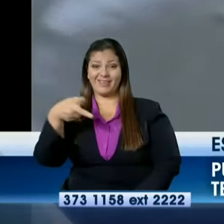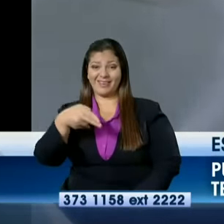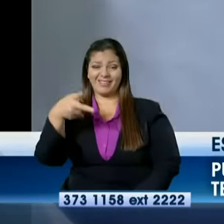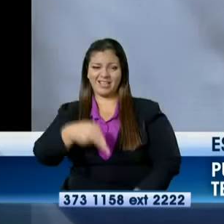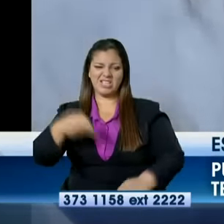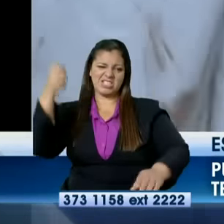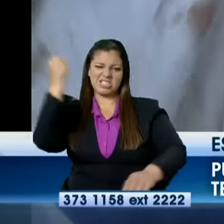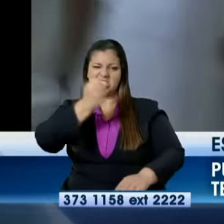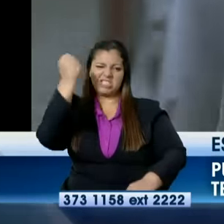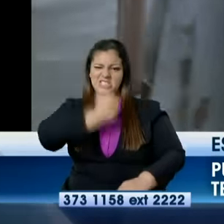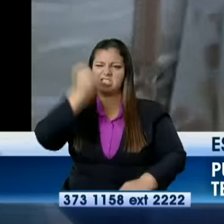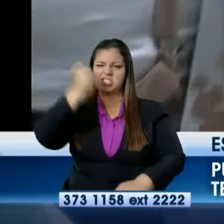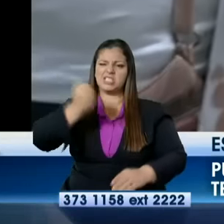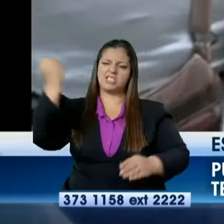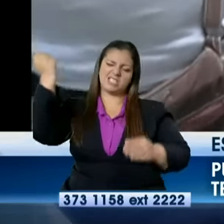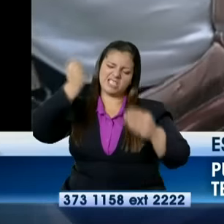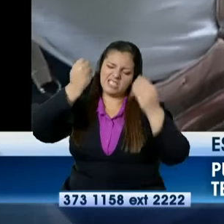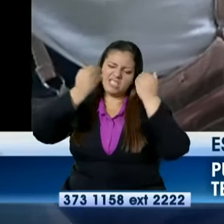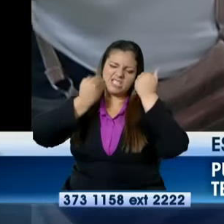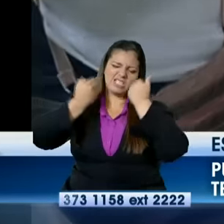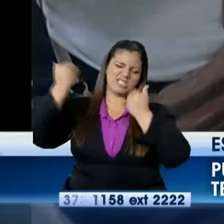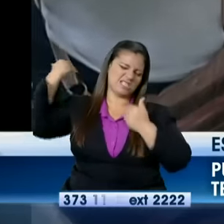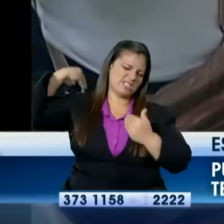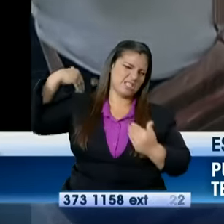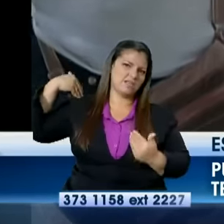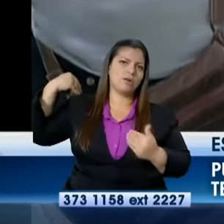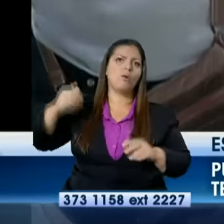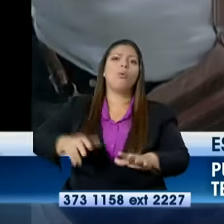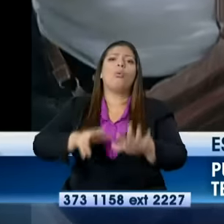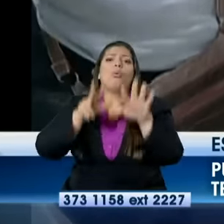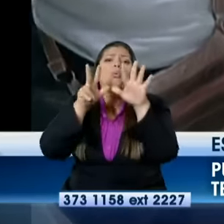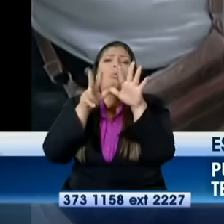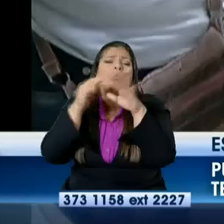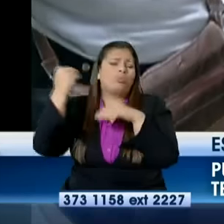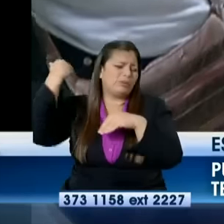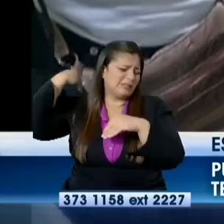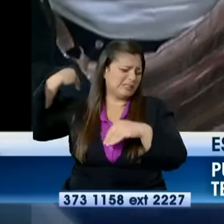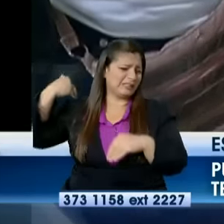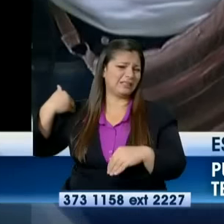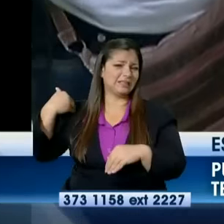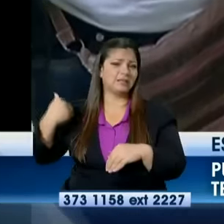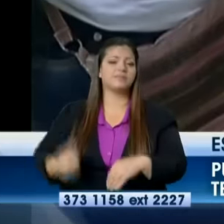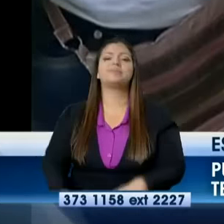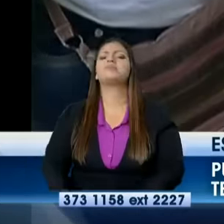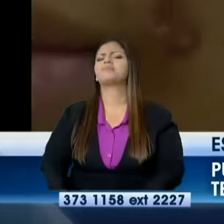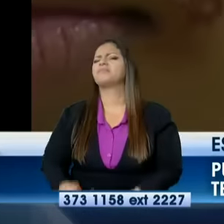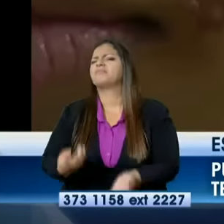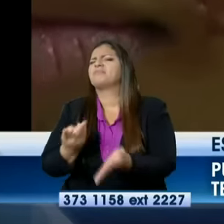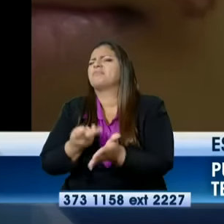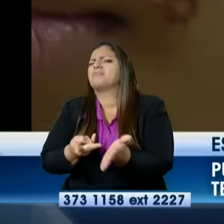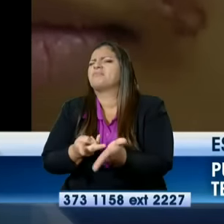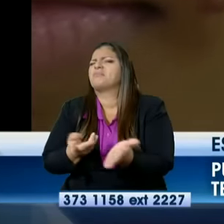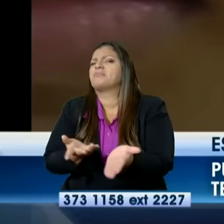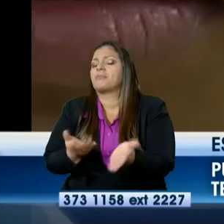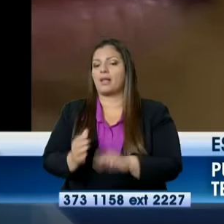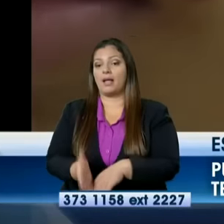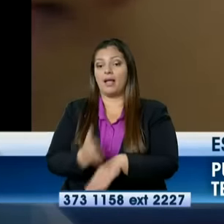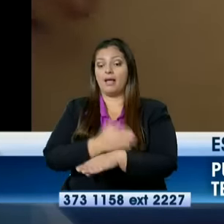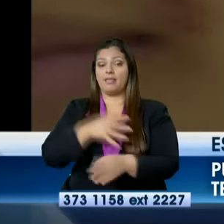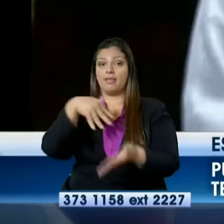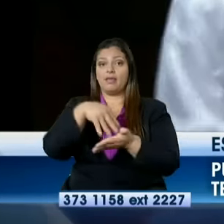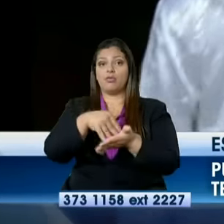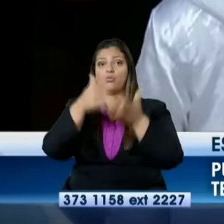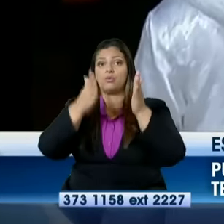¿Cuántos cortes? En la espalda tiene como 8. Por resistirse al robo de su teléfono celular, este estudiante